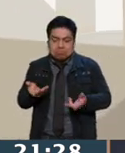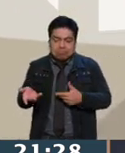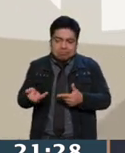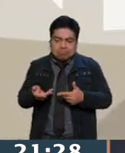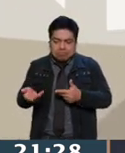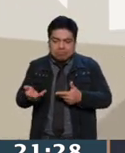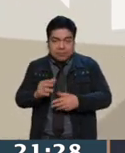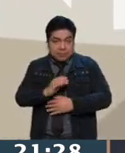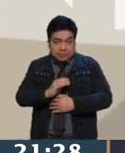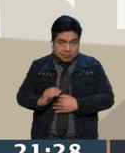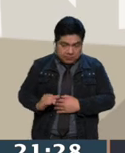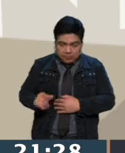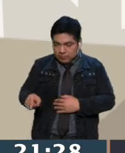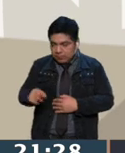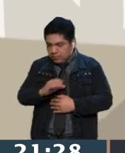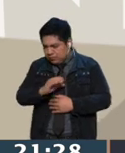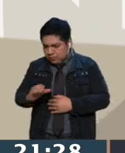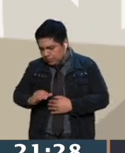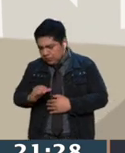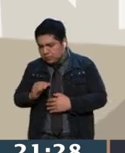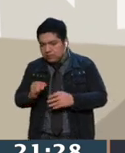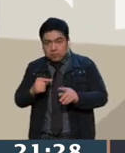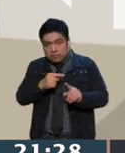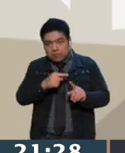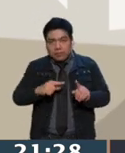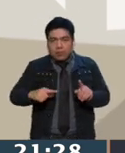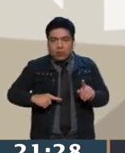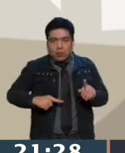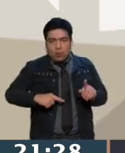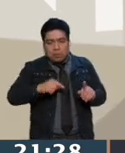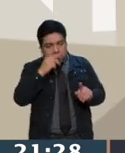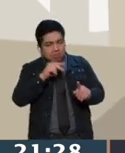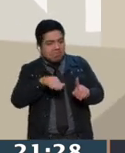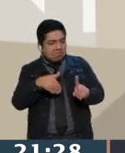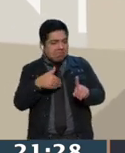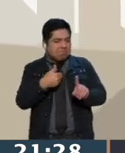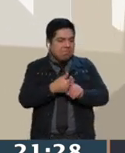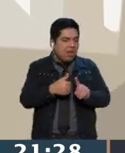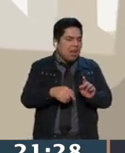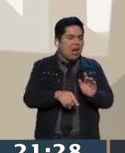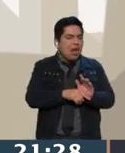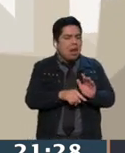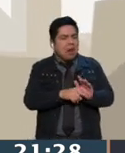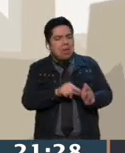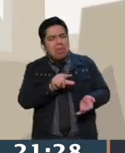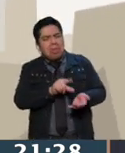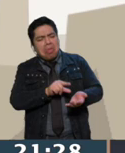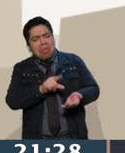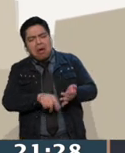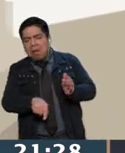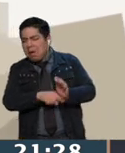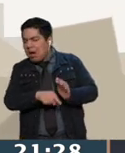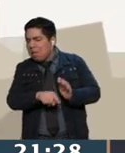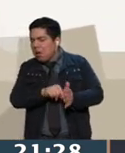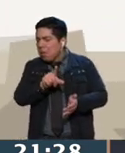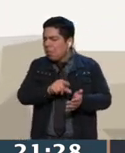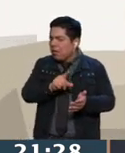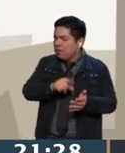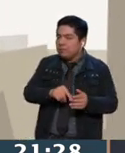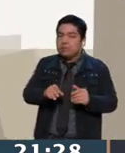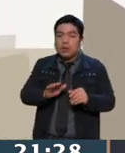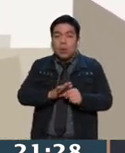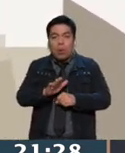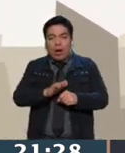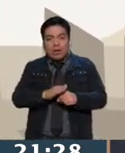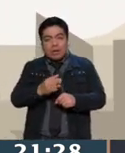la campaña para desacreditar al gobierno de México y el esfuerzo que hace para el abasto de medicamentos y sobre todo